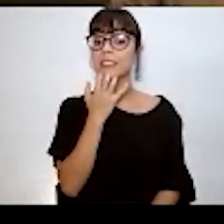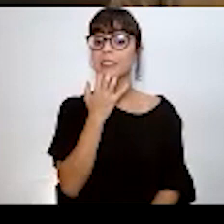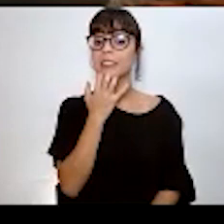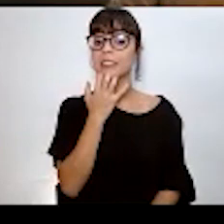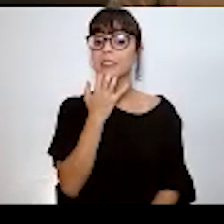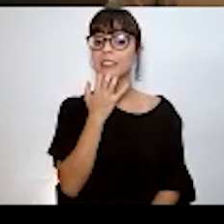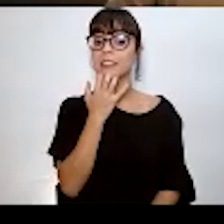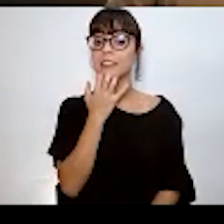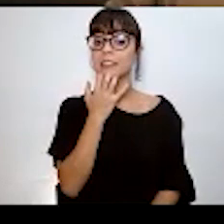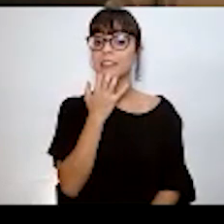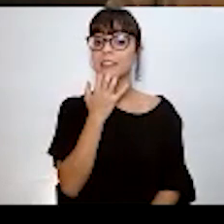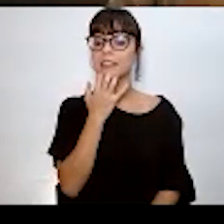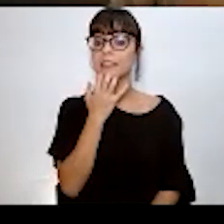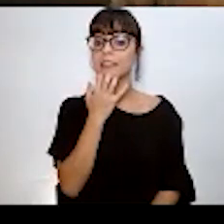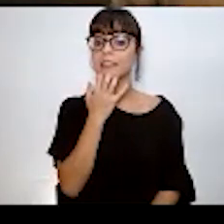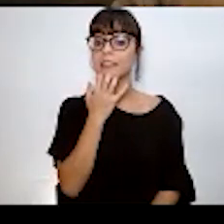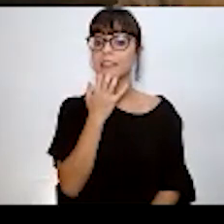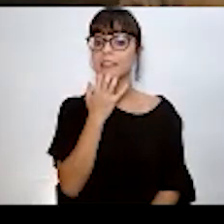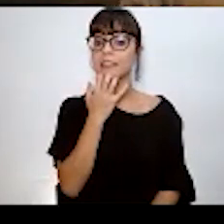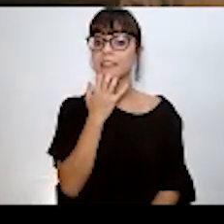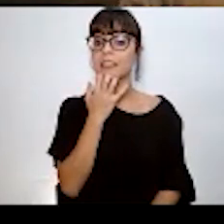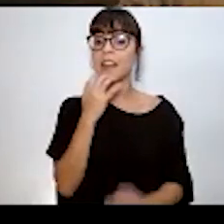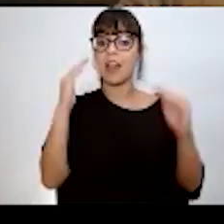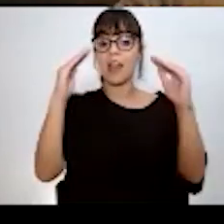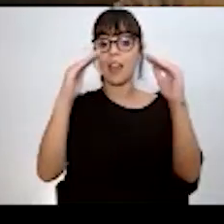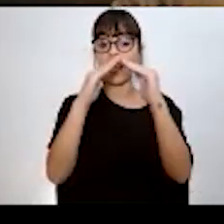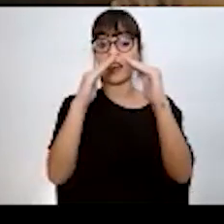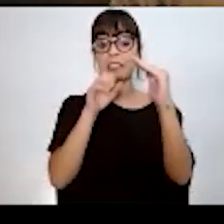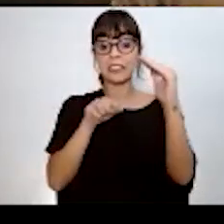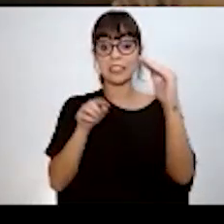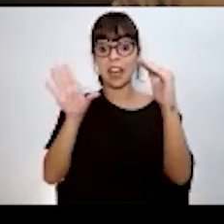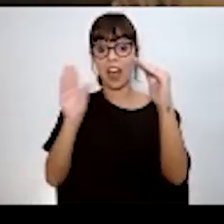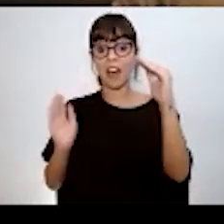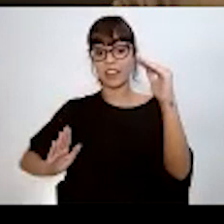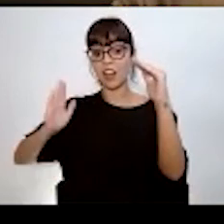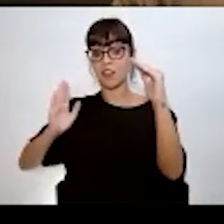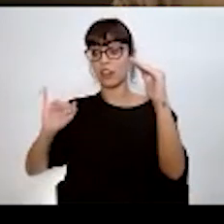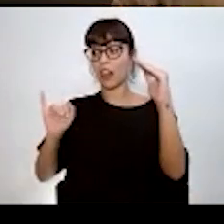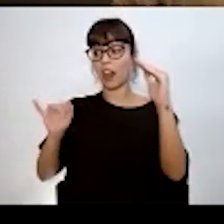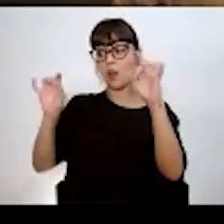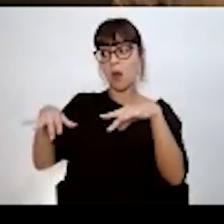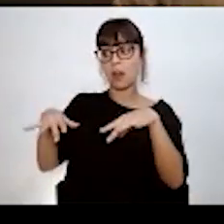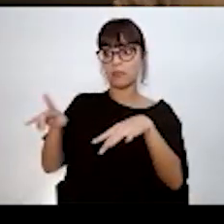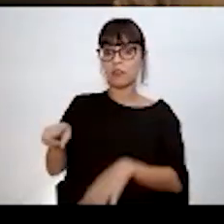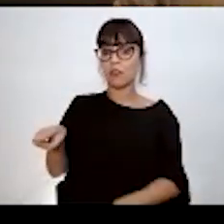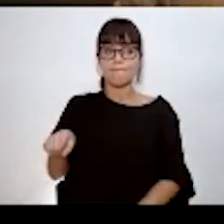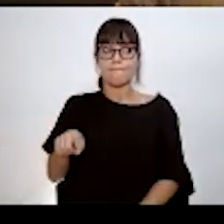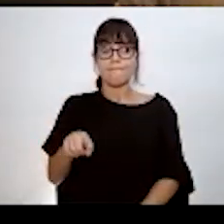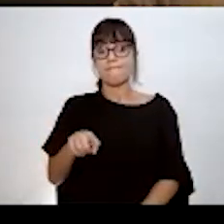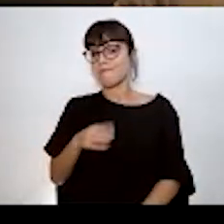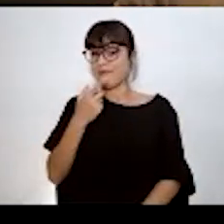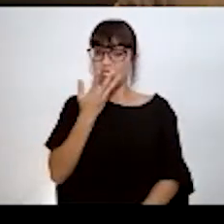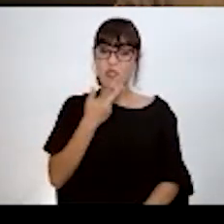hay paralelos, ¿no?, de ese tipo de casas cruciformes en el norte de África. En principio, no, yo no conozco ninguna. Hemos